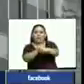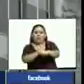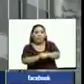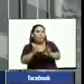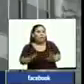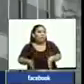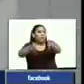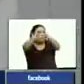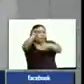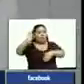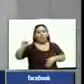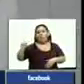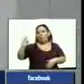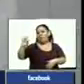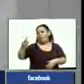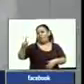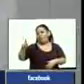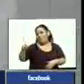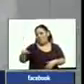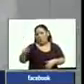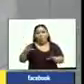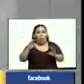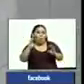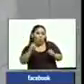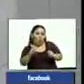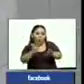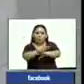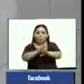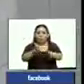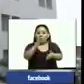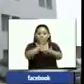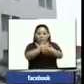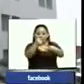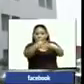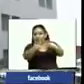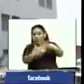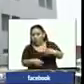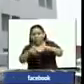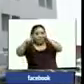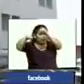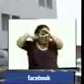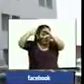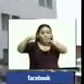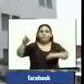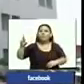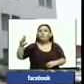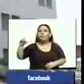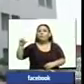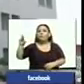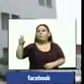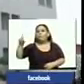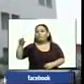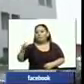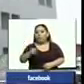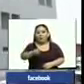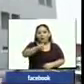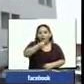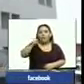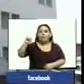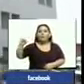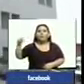previsional o incluso la derogación completa de la actual ley. Con imágenes de Ricardo Tobar, Inmar Batres,